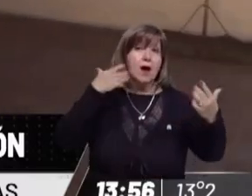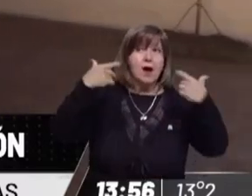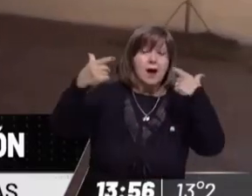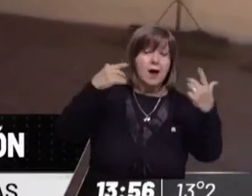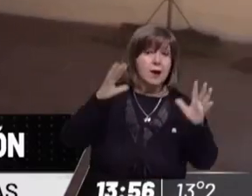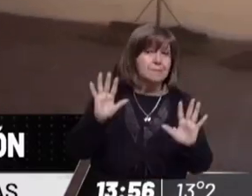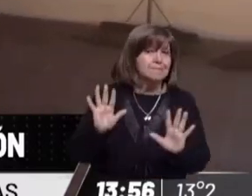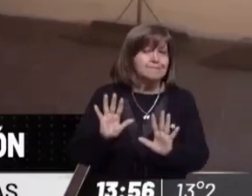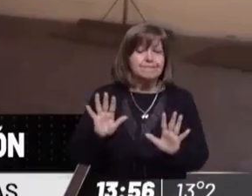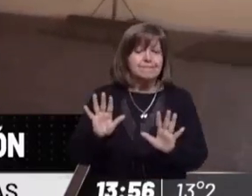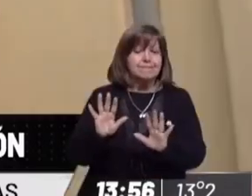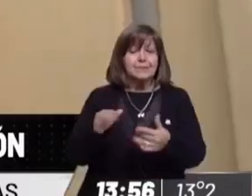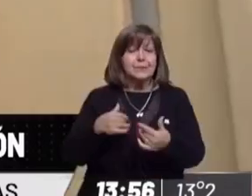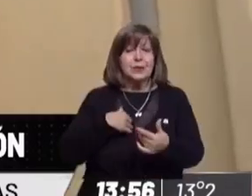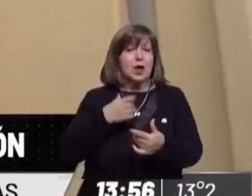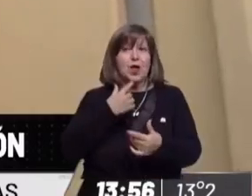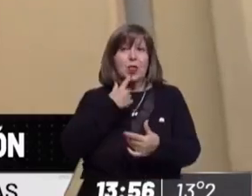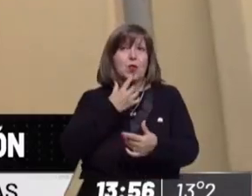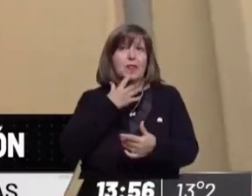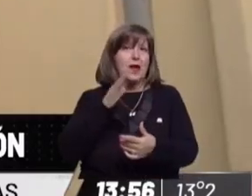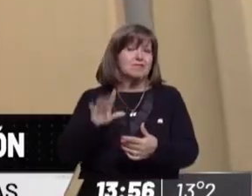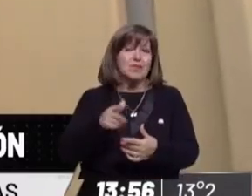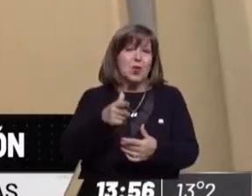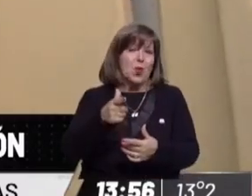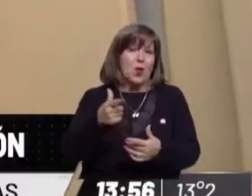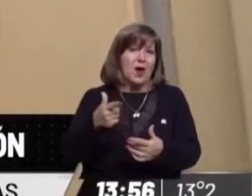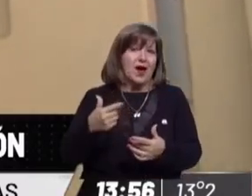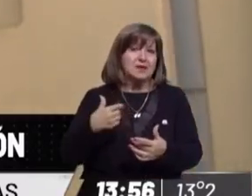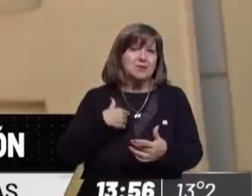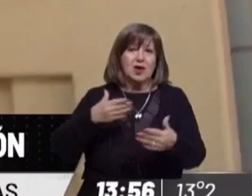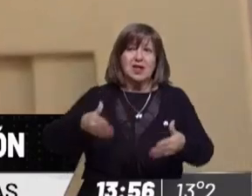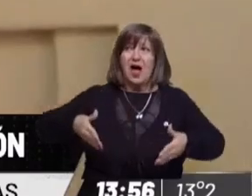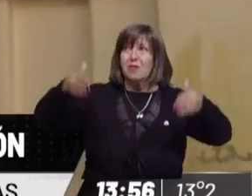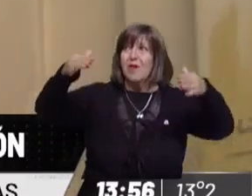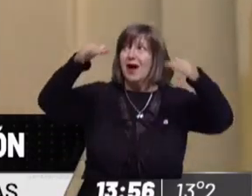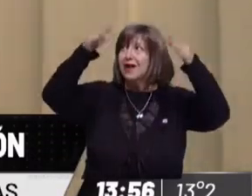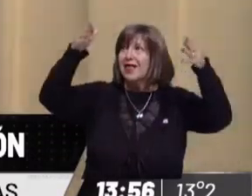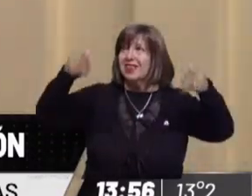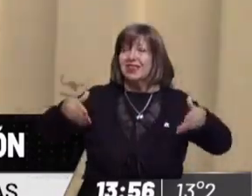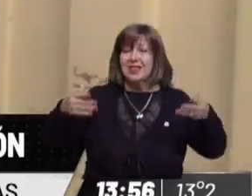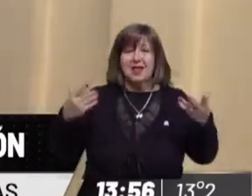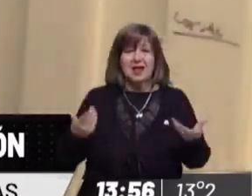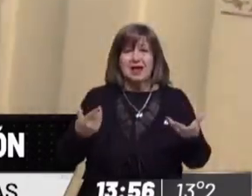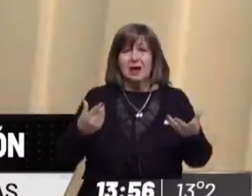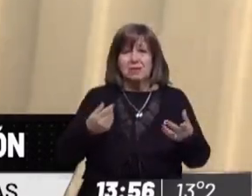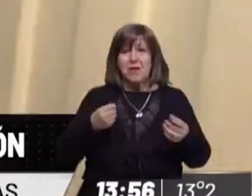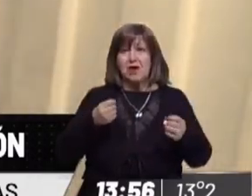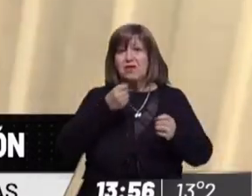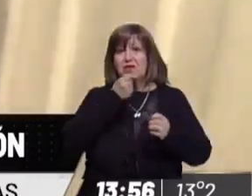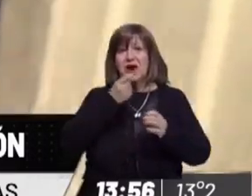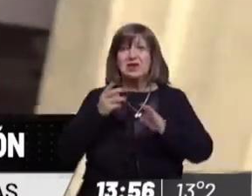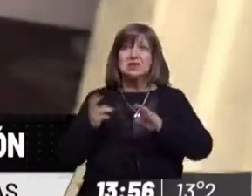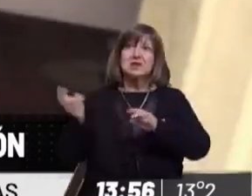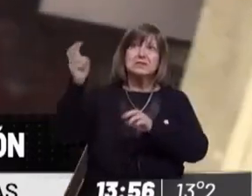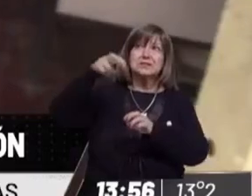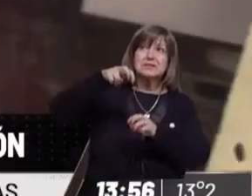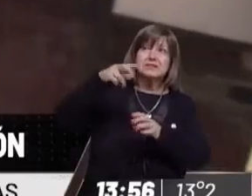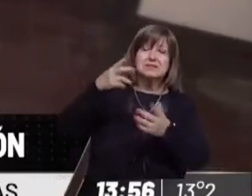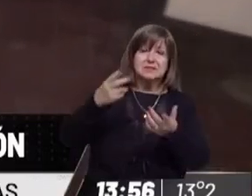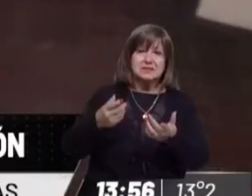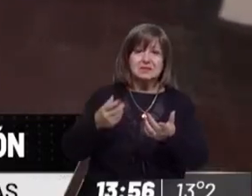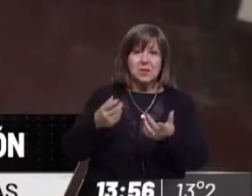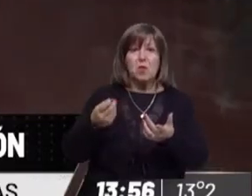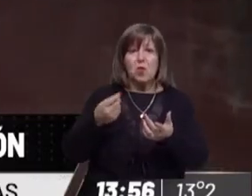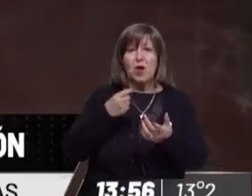que está todo el cierre perimetral, hay paredes, digamos, pero la verdad es que es fácil acceso. Si hay delincuentes que